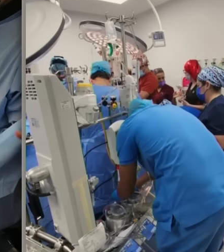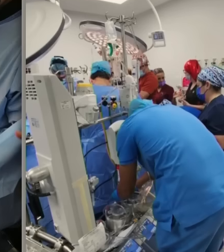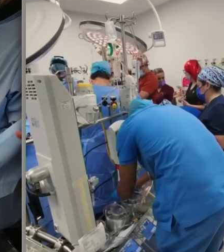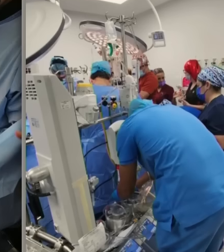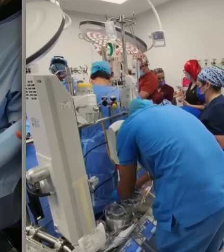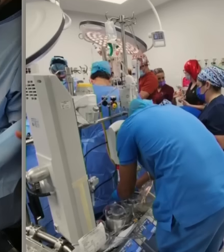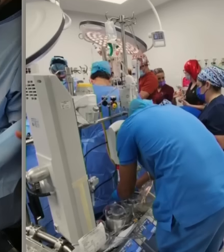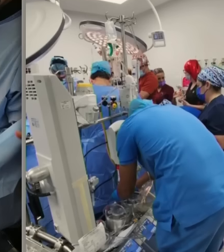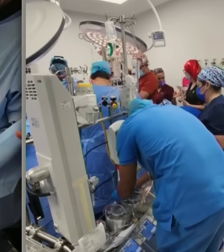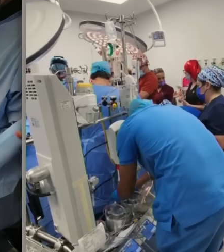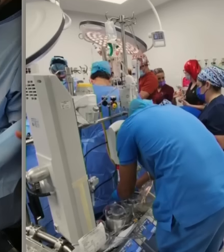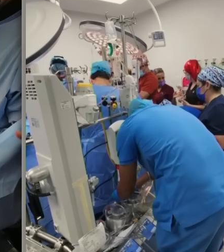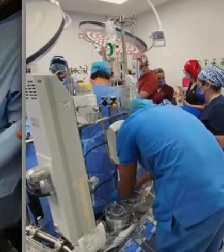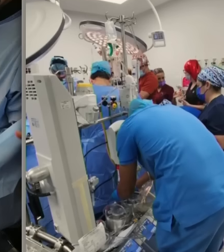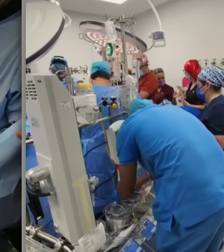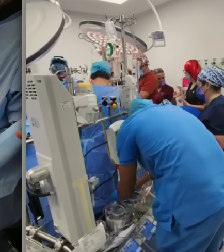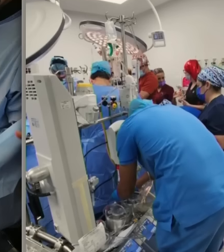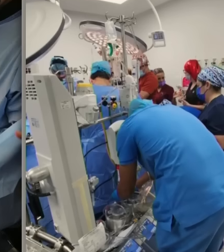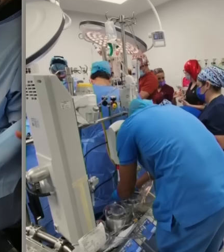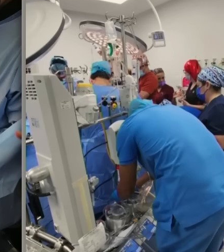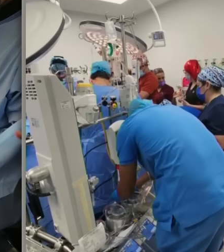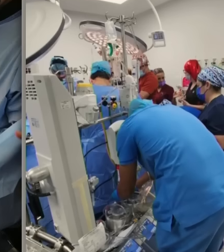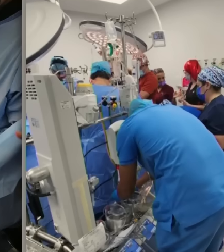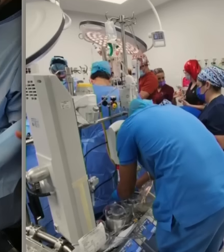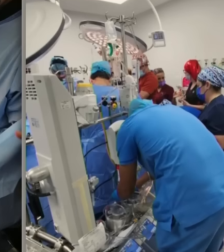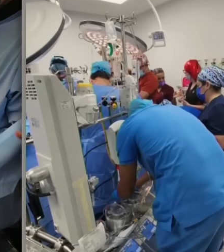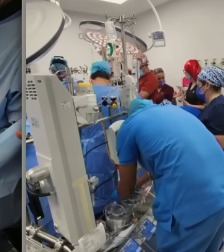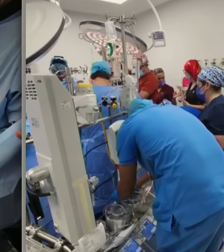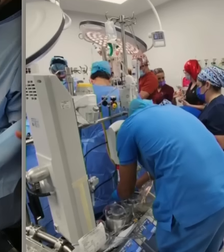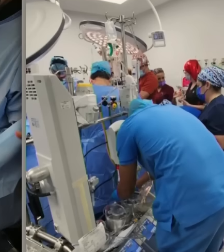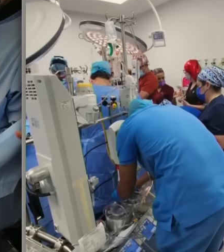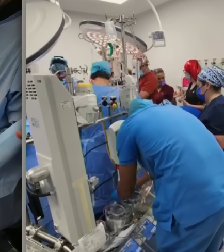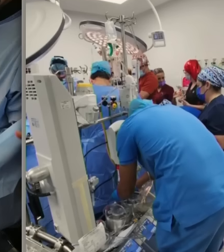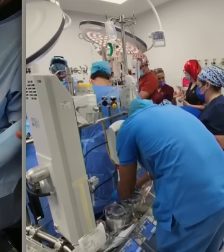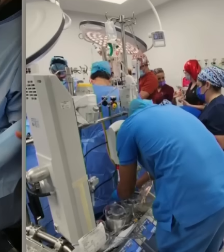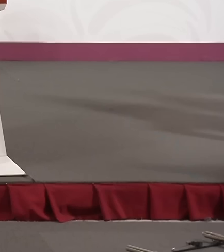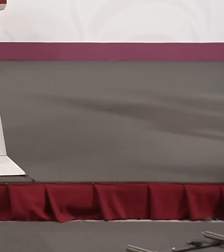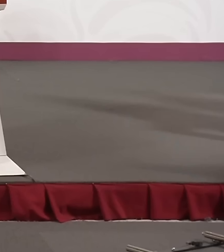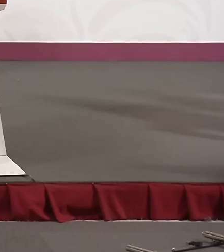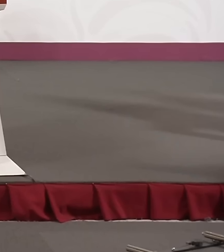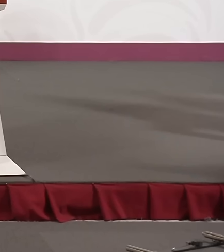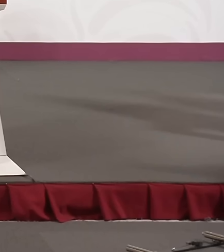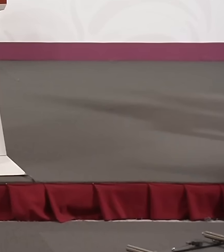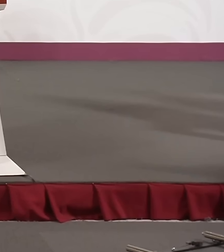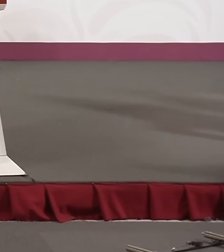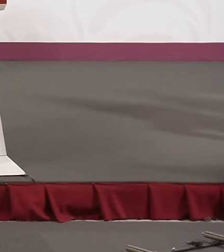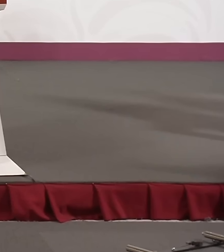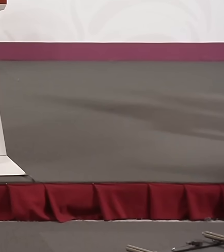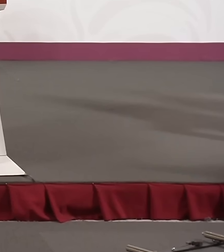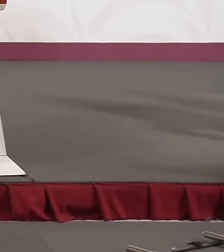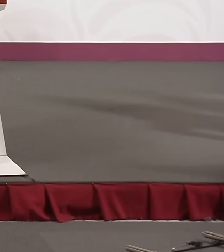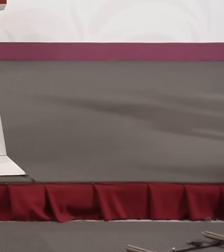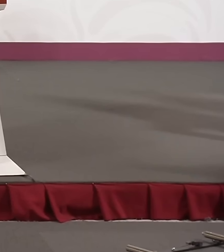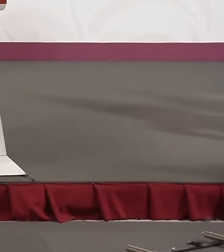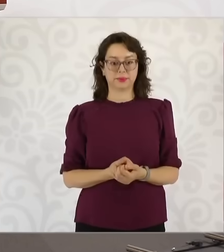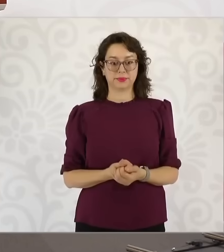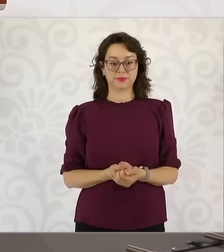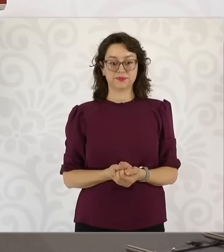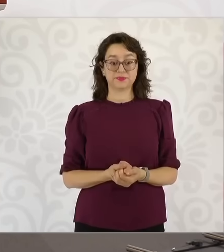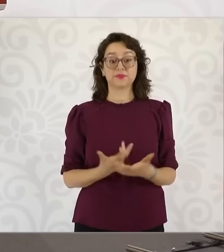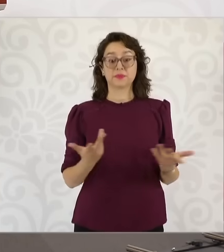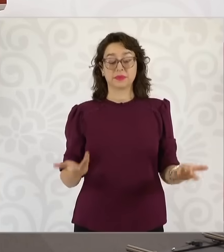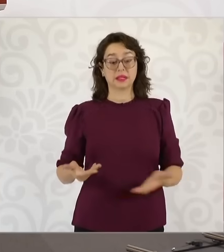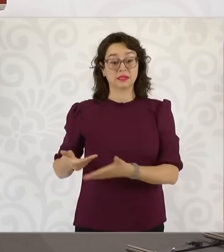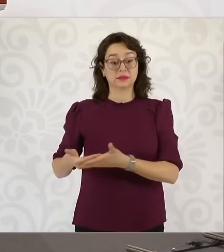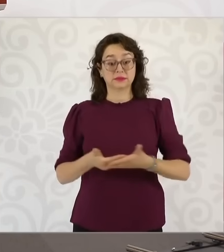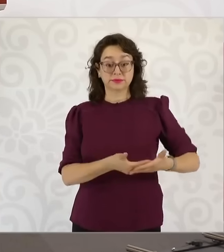trasplante pediátrico de corazón. Estuvimos trabajando con COFEPRIS para obtener la licencia y con esto nos